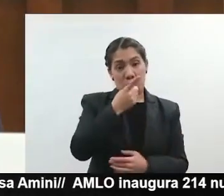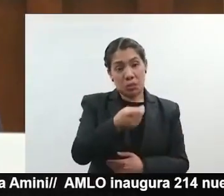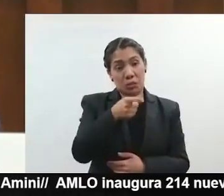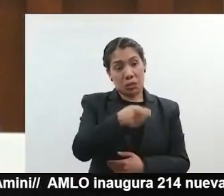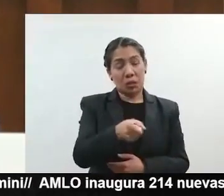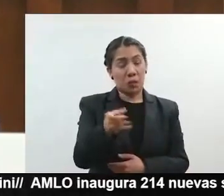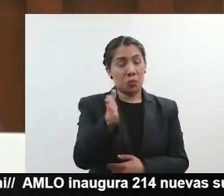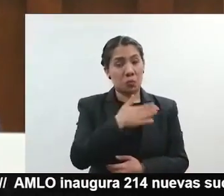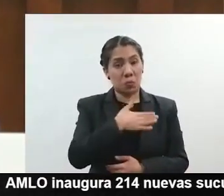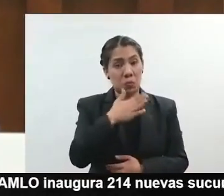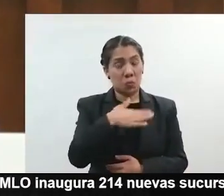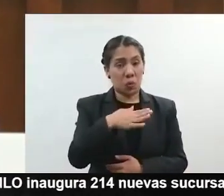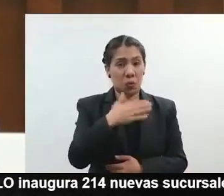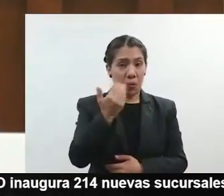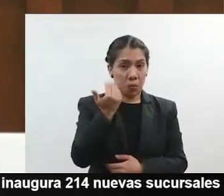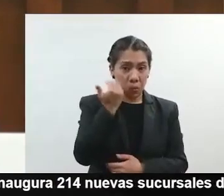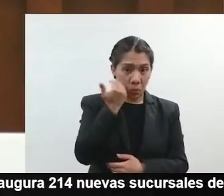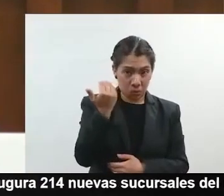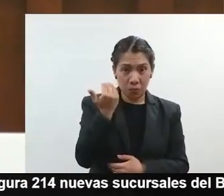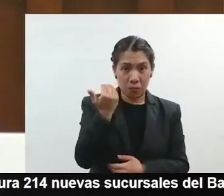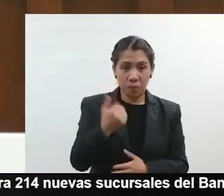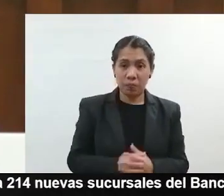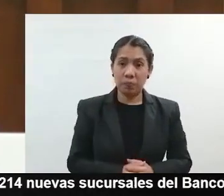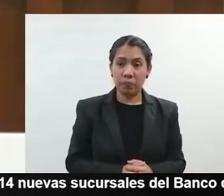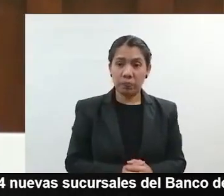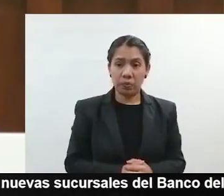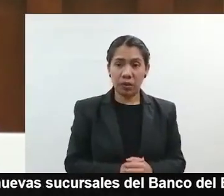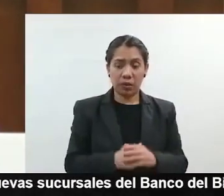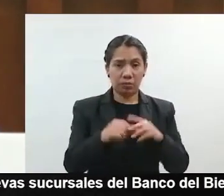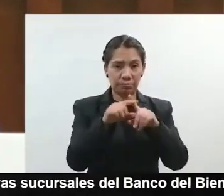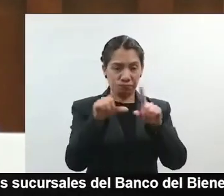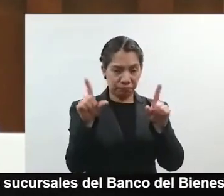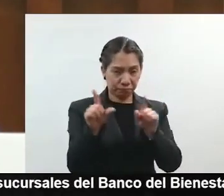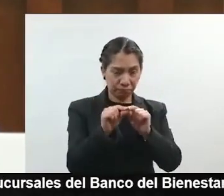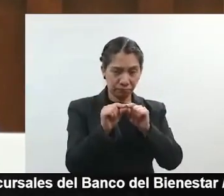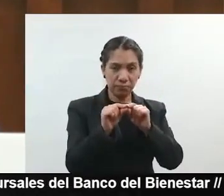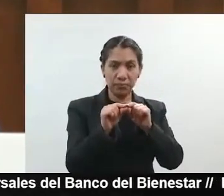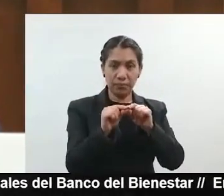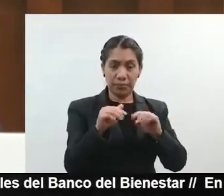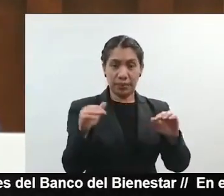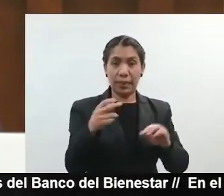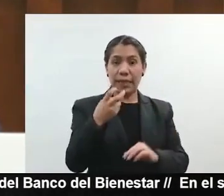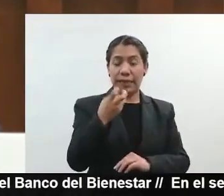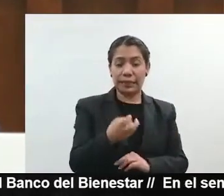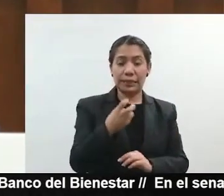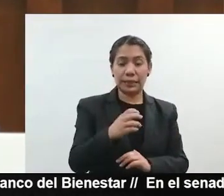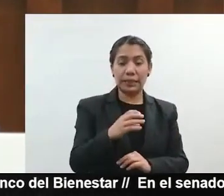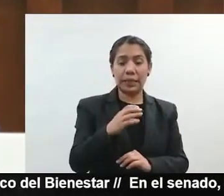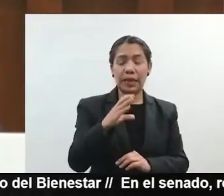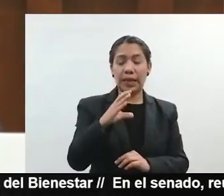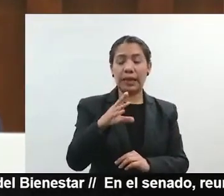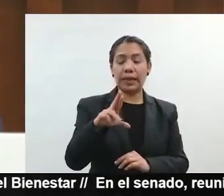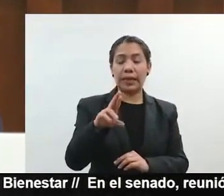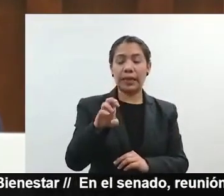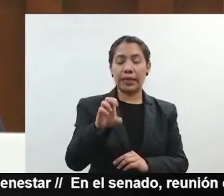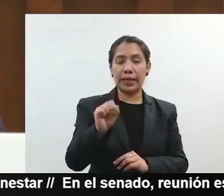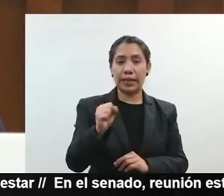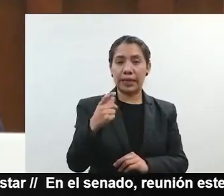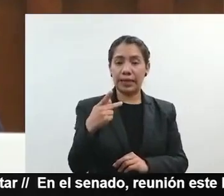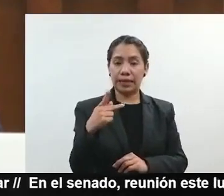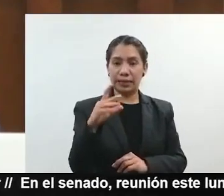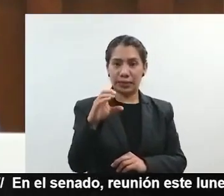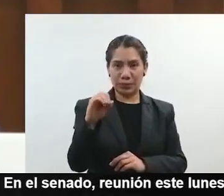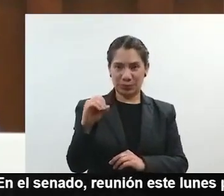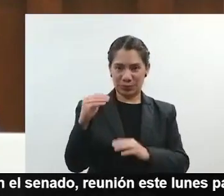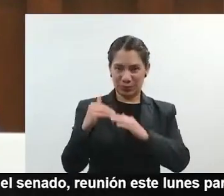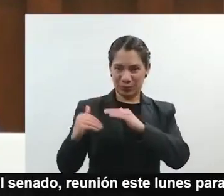Como hemos referido en los distintos y sucesivos informes, el capitán José Martínez Crespo aparece